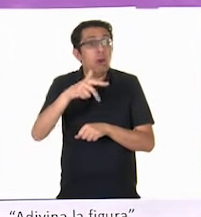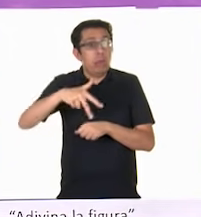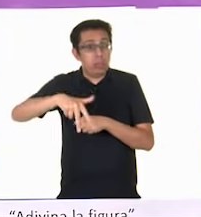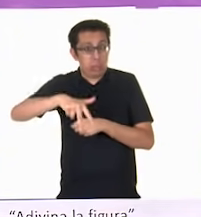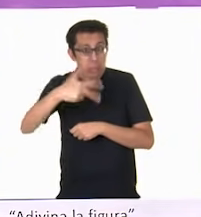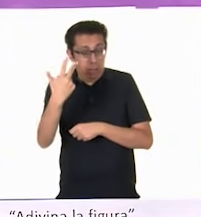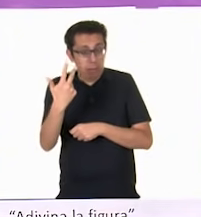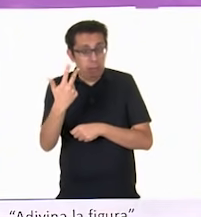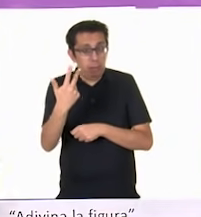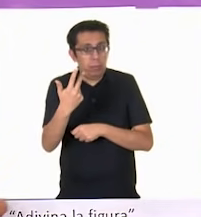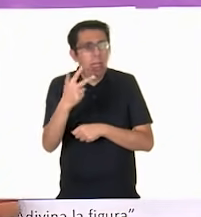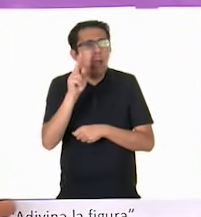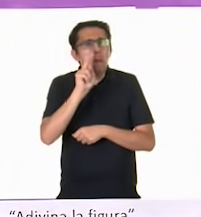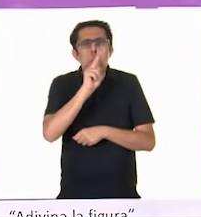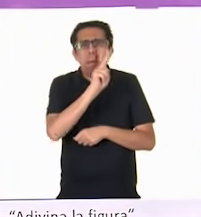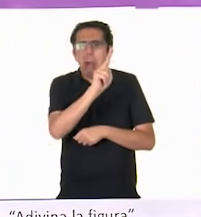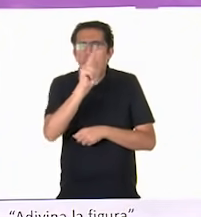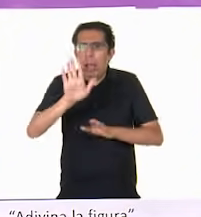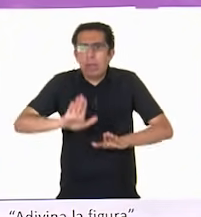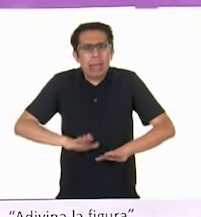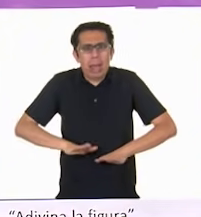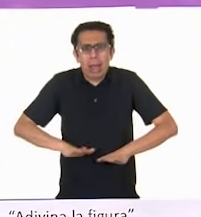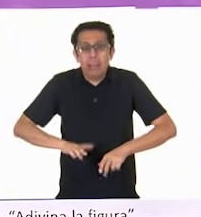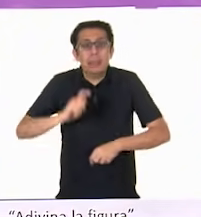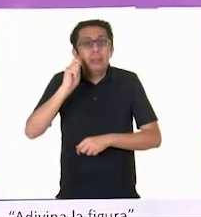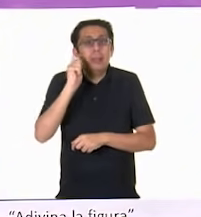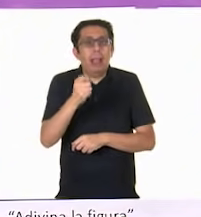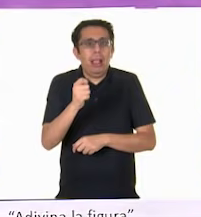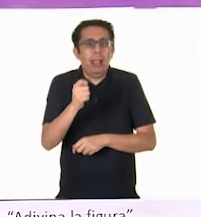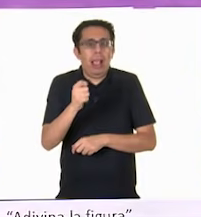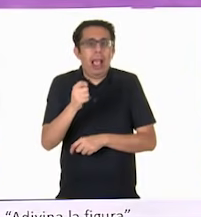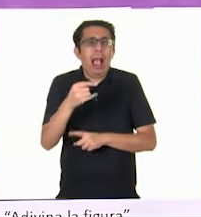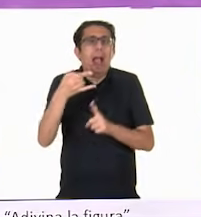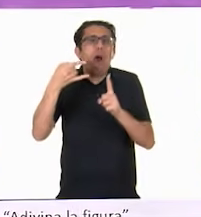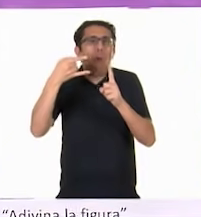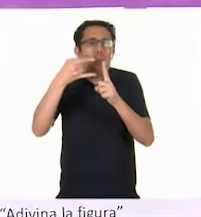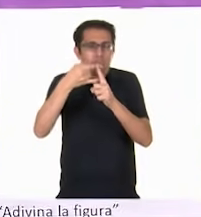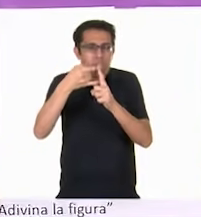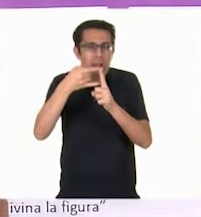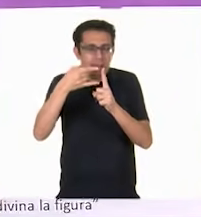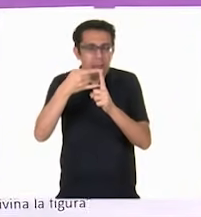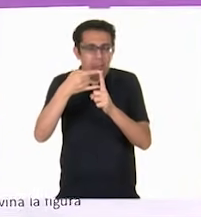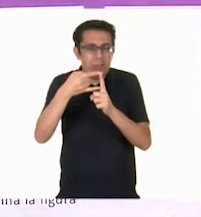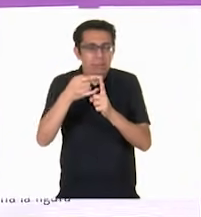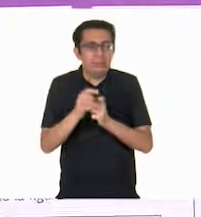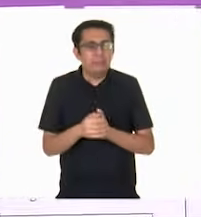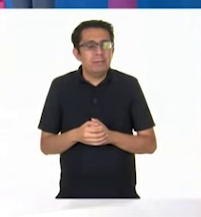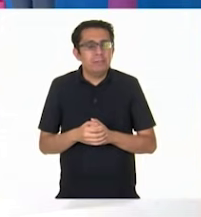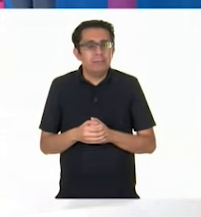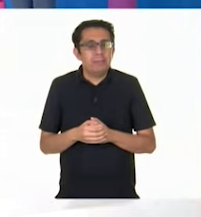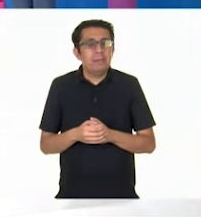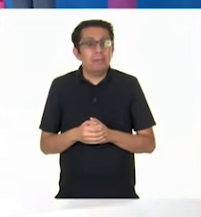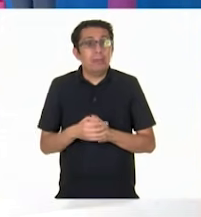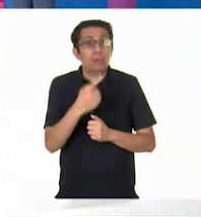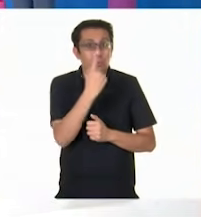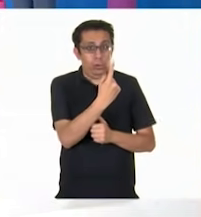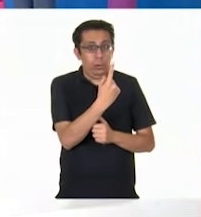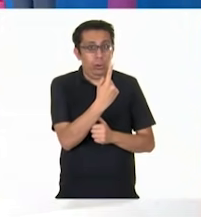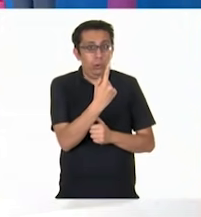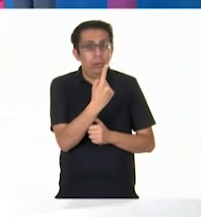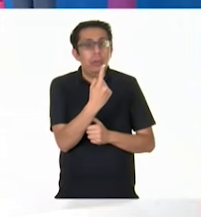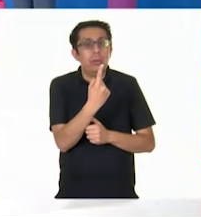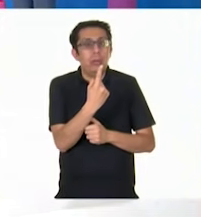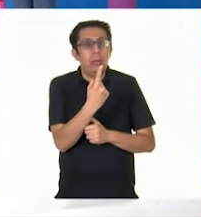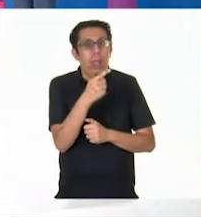tienen en común que son cuadrados. Así es. El 1. El